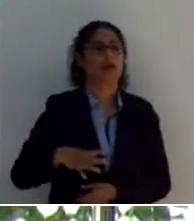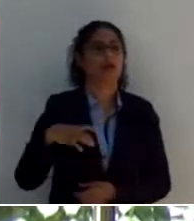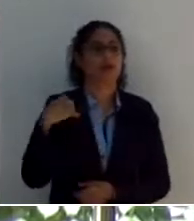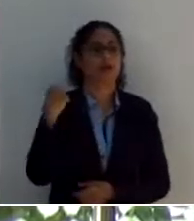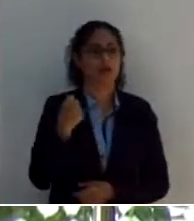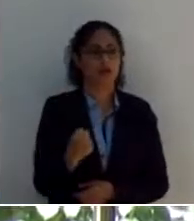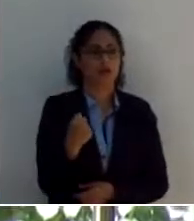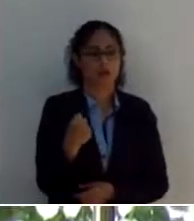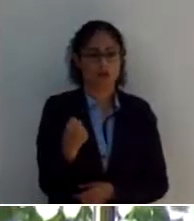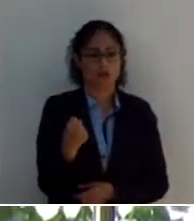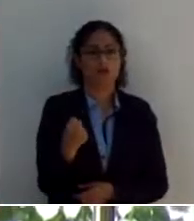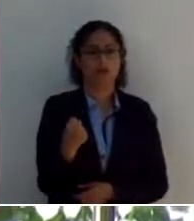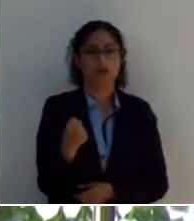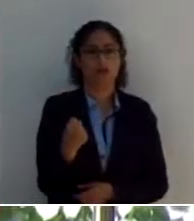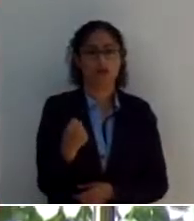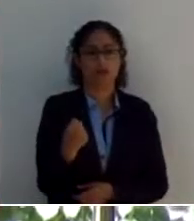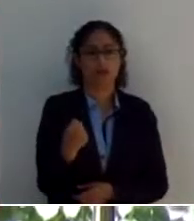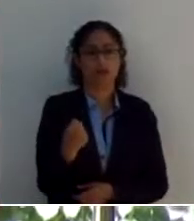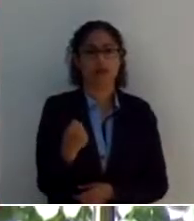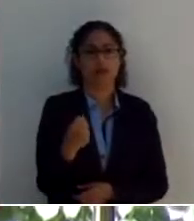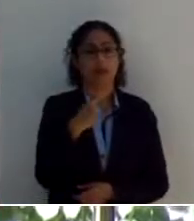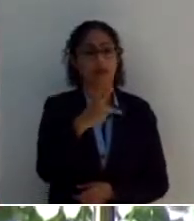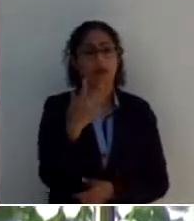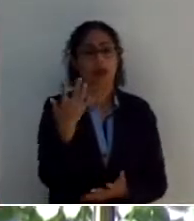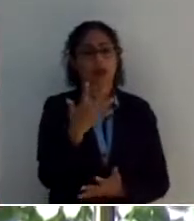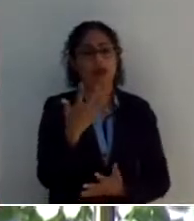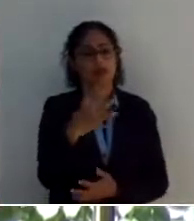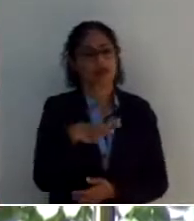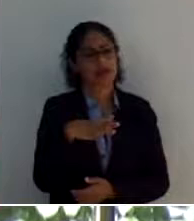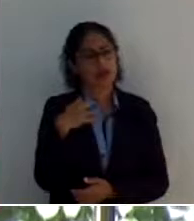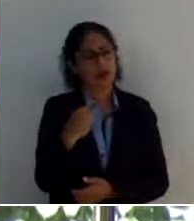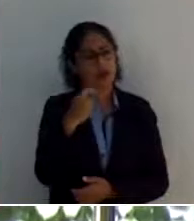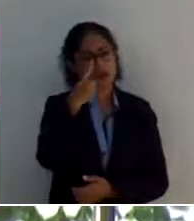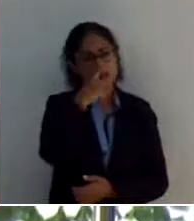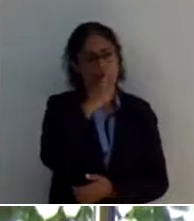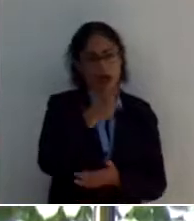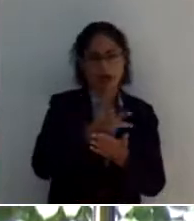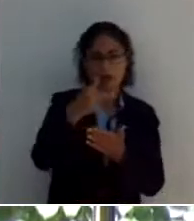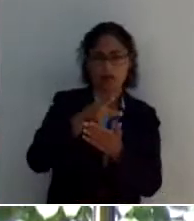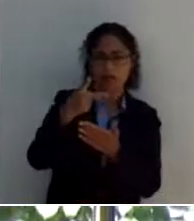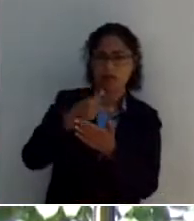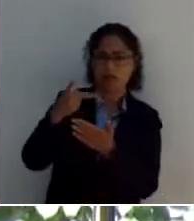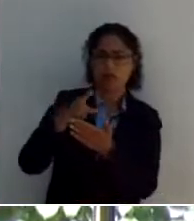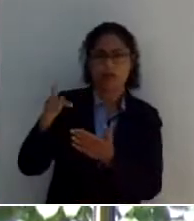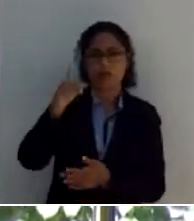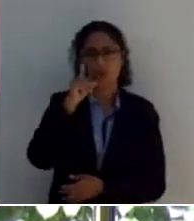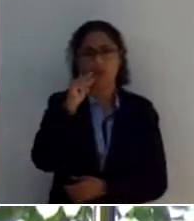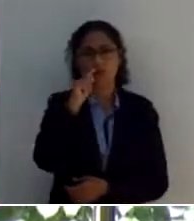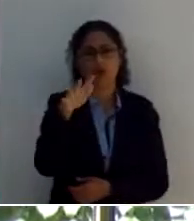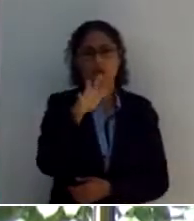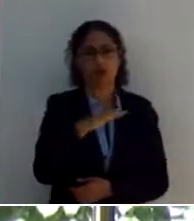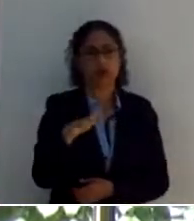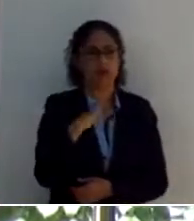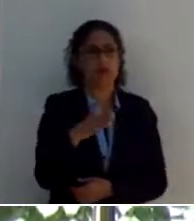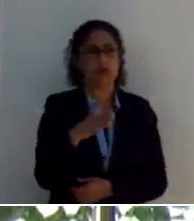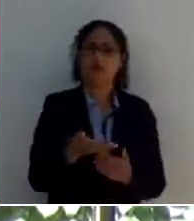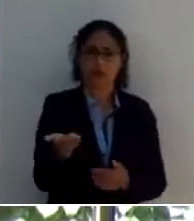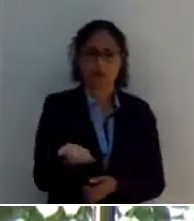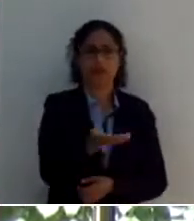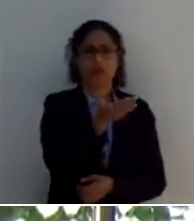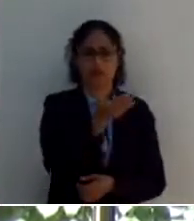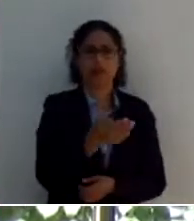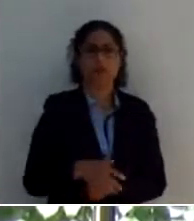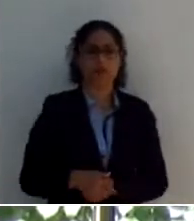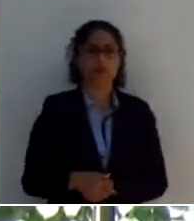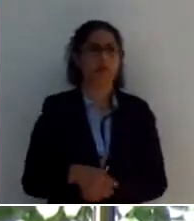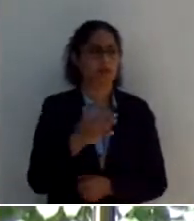cuando Israel me dijo de que se estaba haciendo este esfuerzo para reconocerlos. Adelante, compañero. Ay,